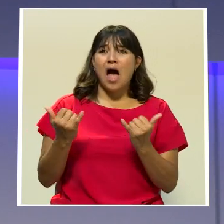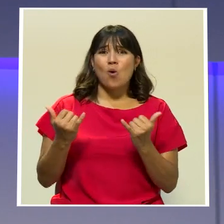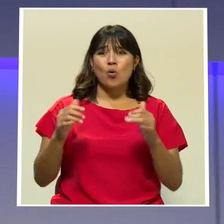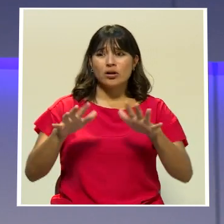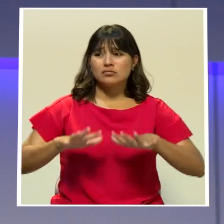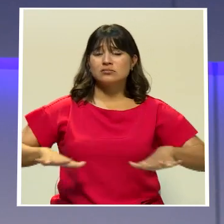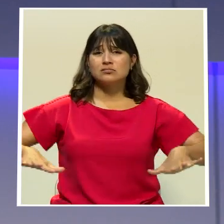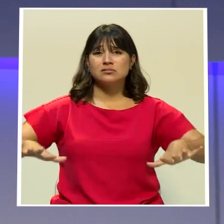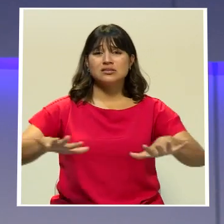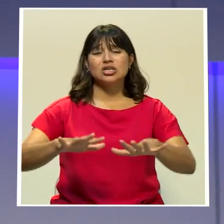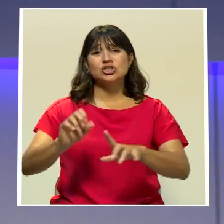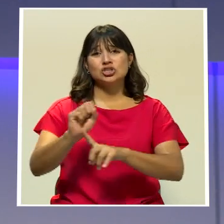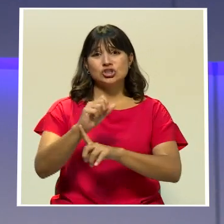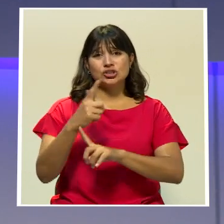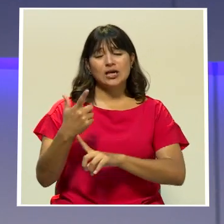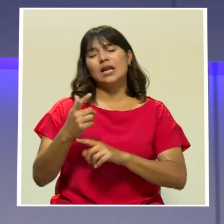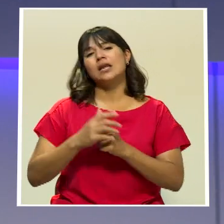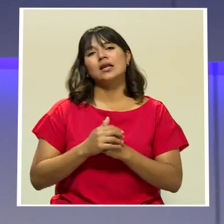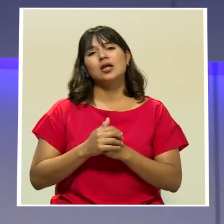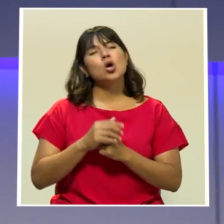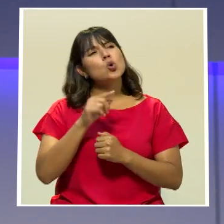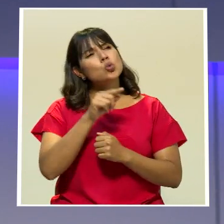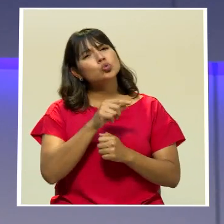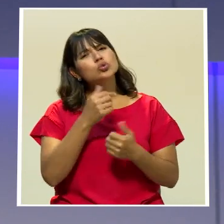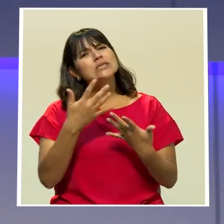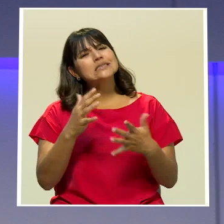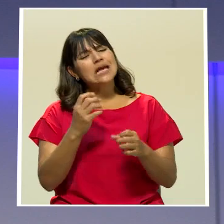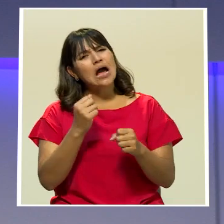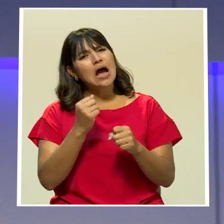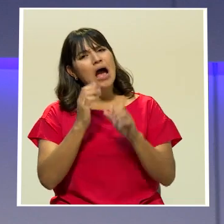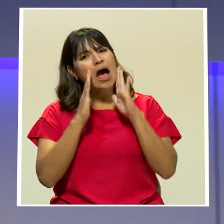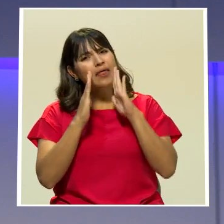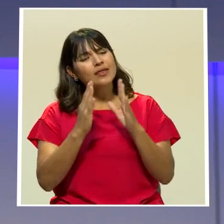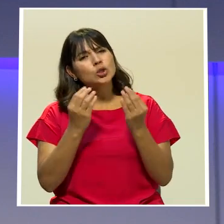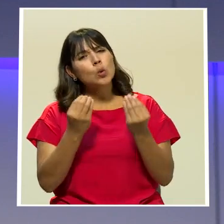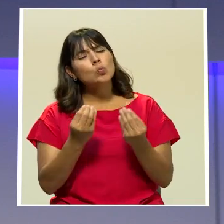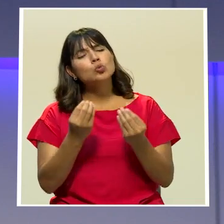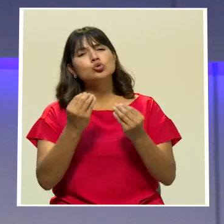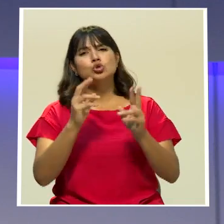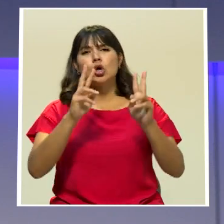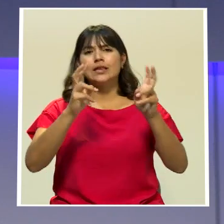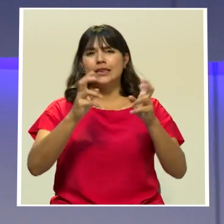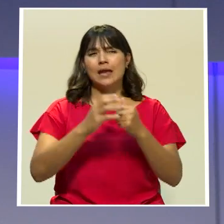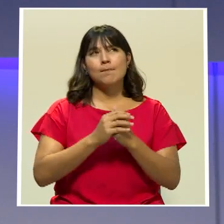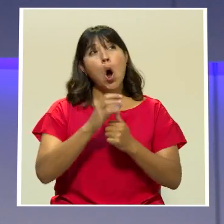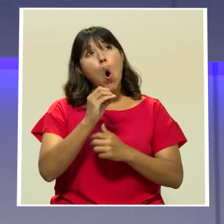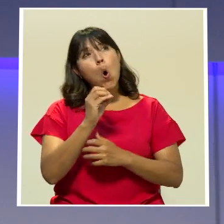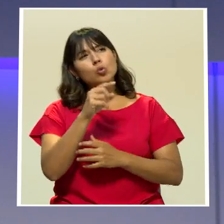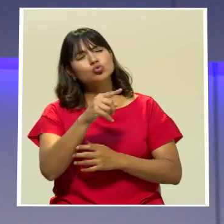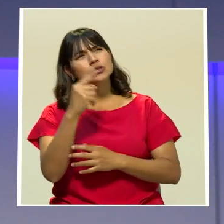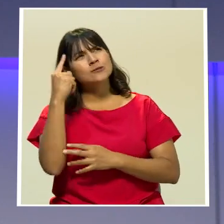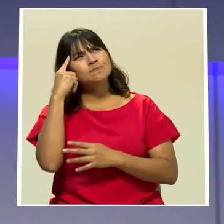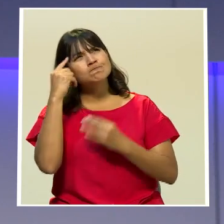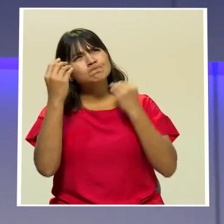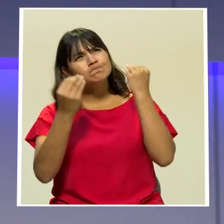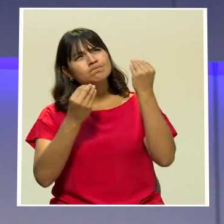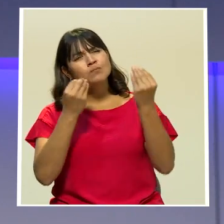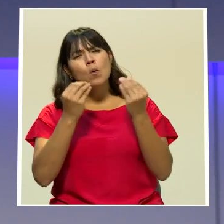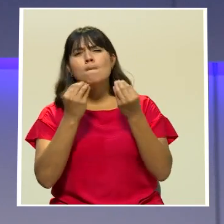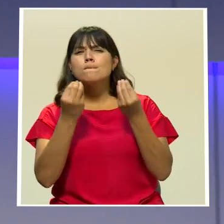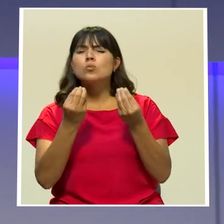social. Vos has trabajado mucho el tema, has pensado mucho alrededor del tema de los